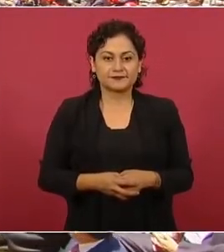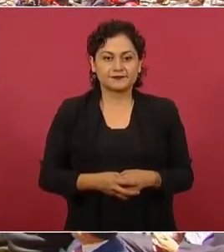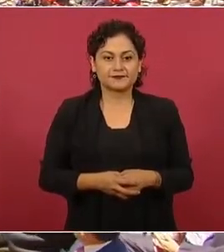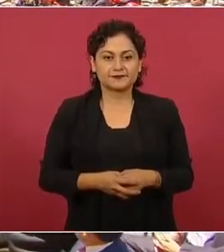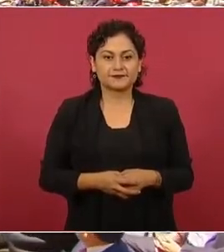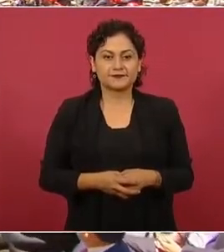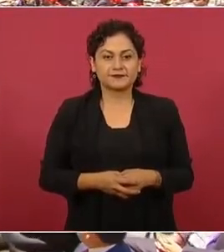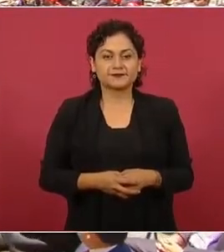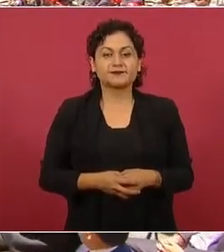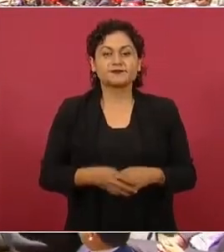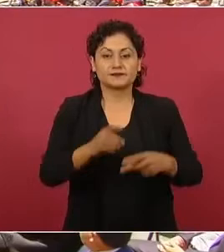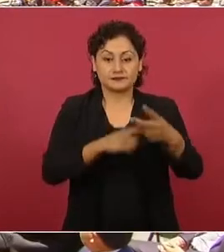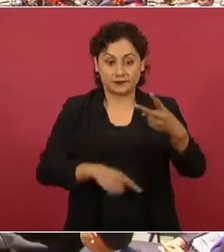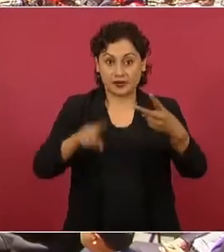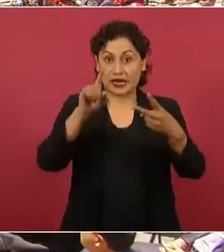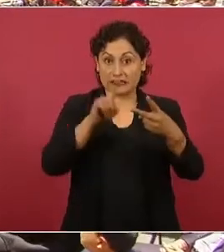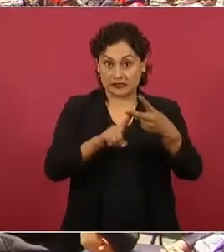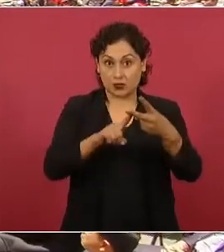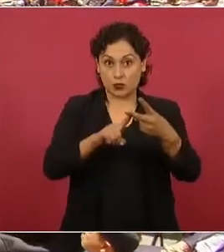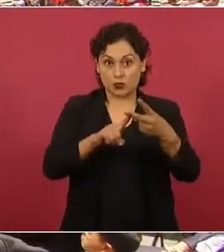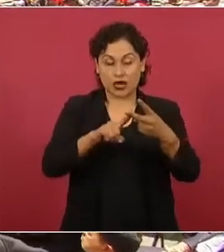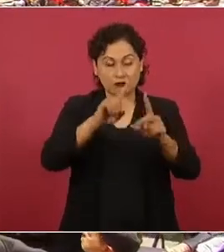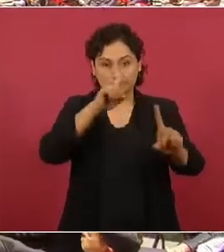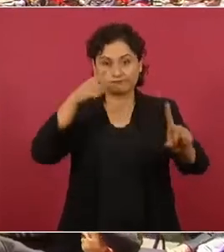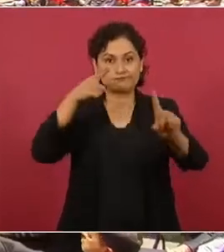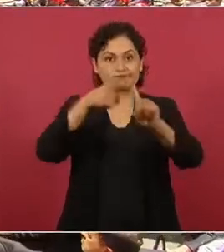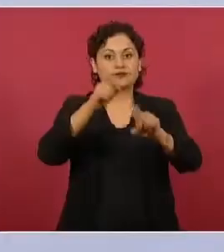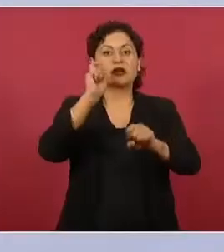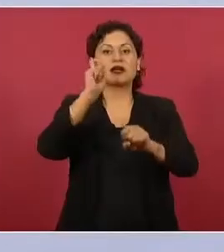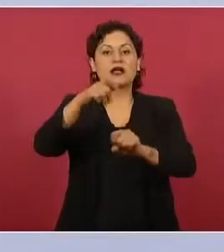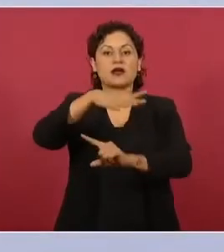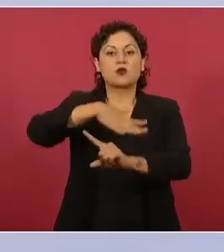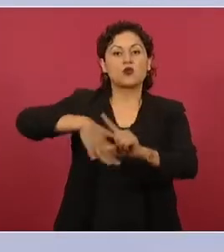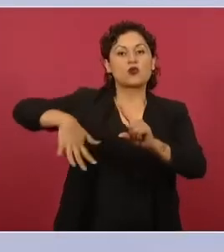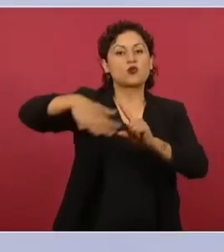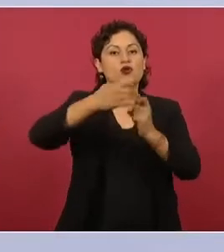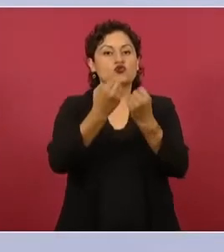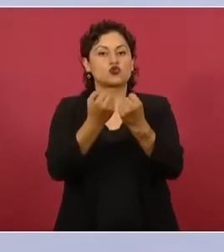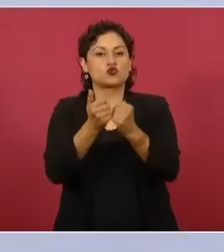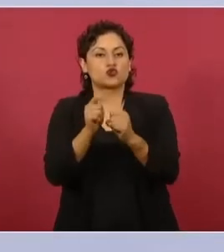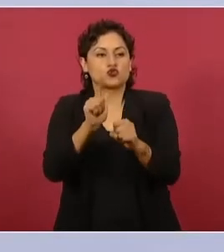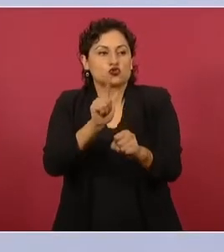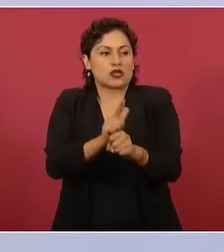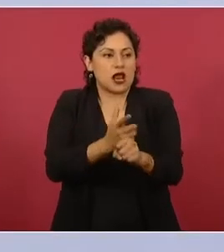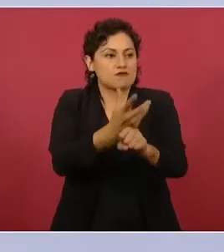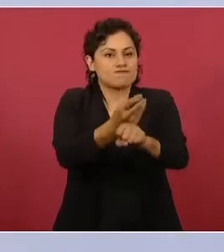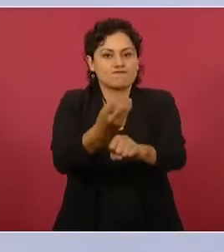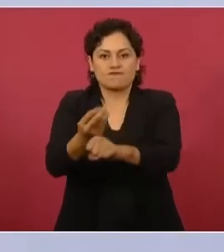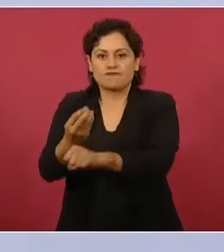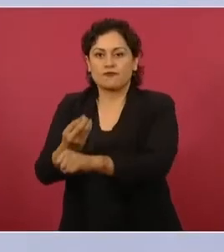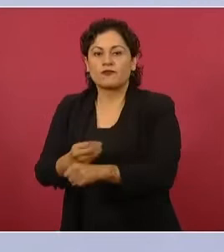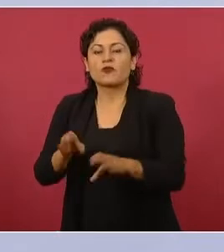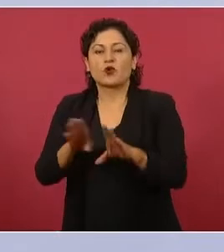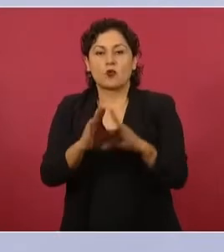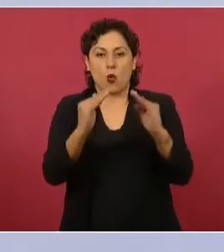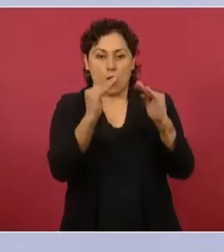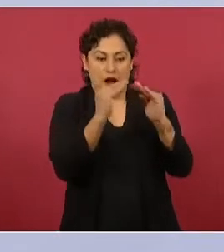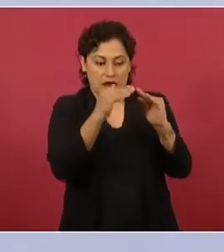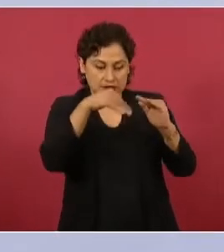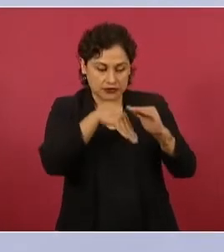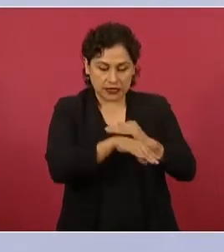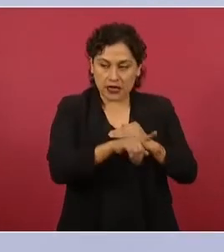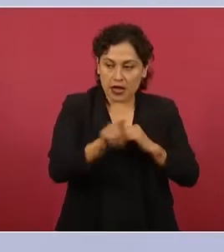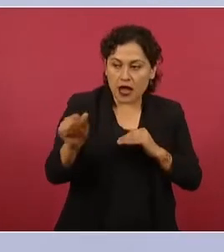La segunda estrategia fue recuperar el enfoque del urbanismo social, una ciudad habitable y vivienda para quienes más lo